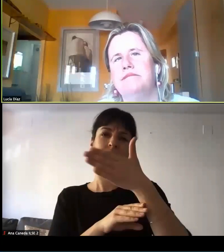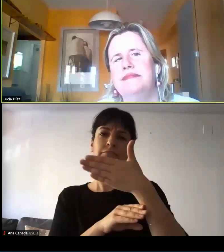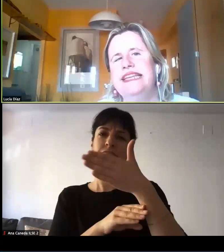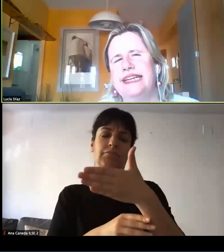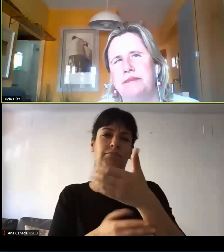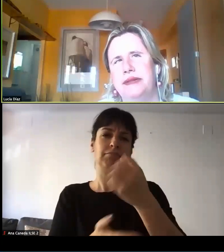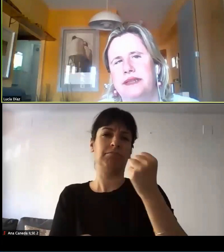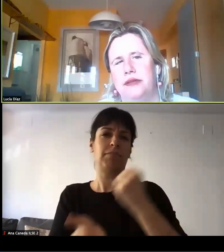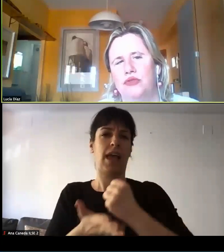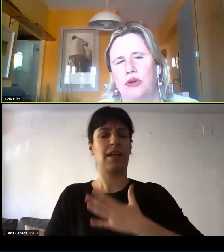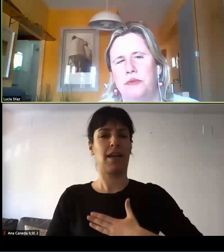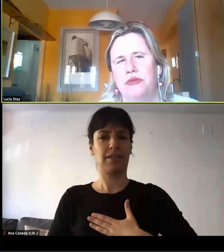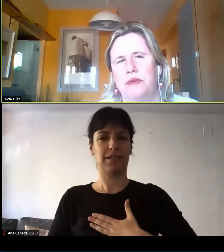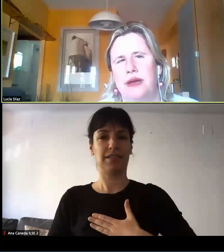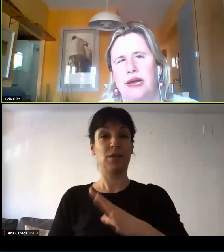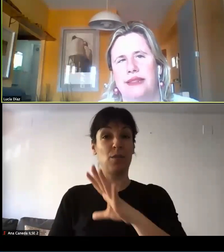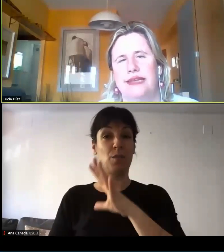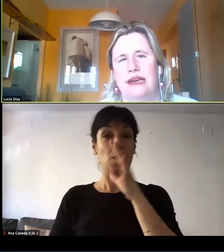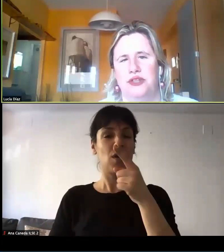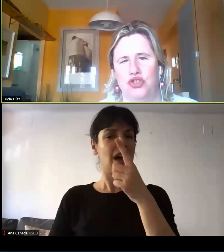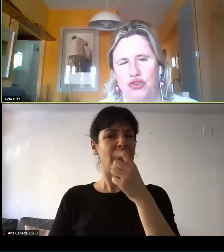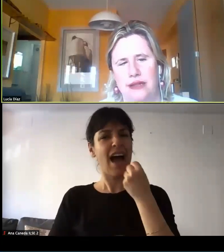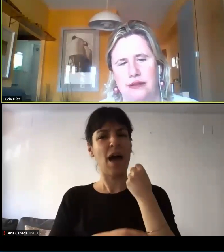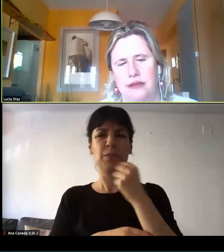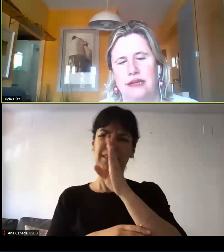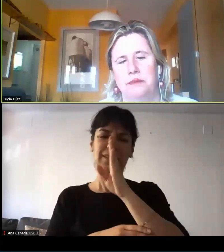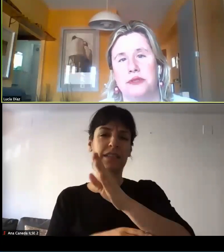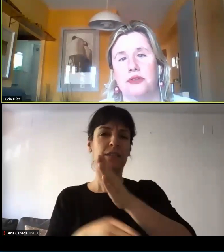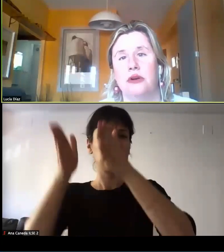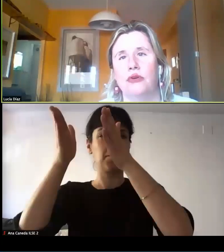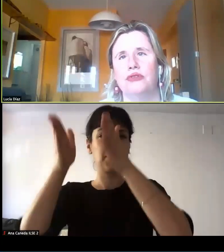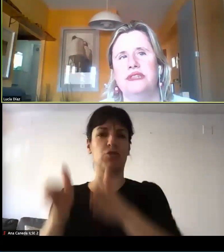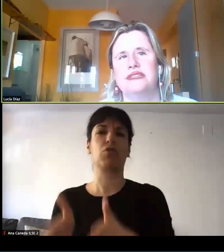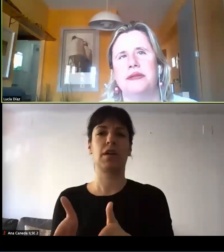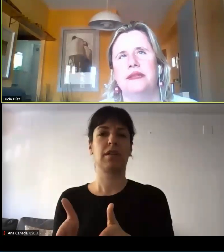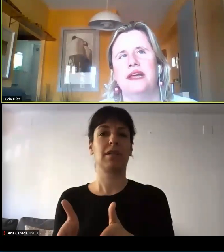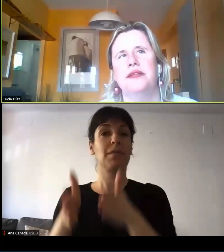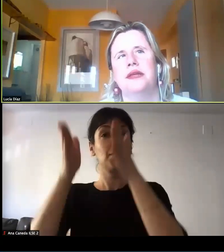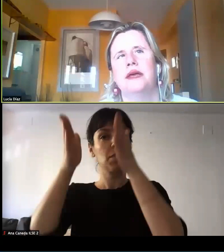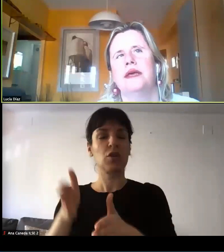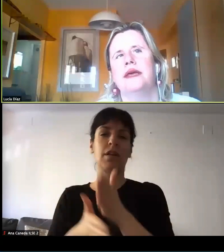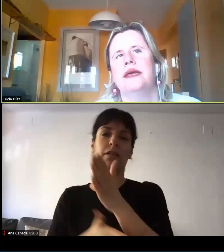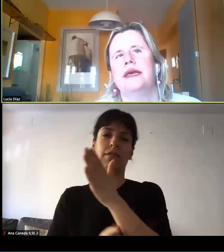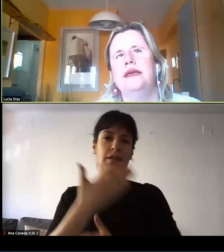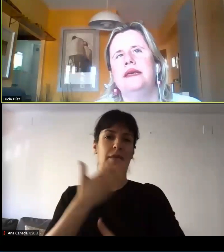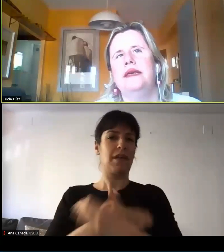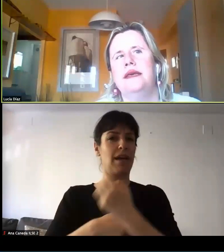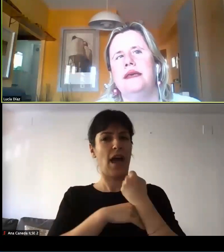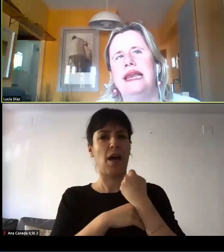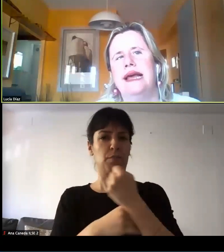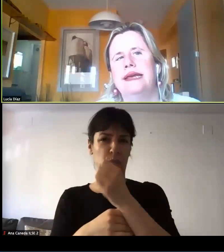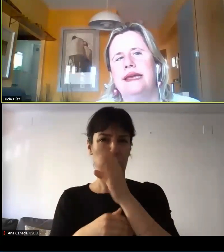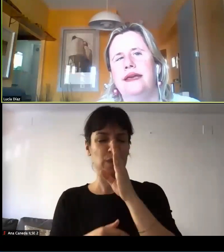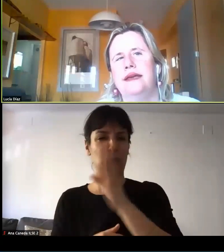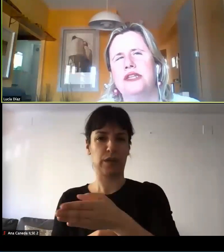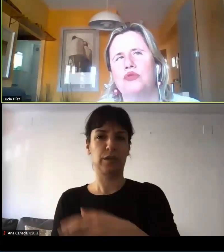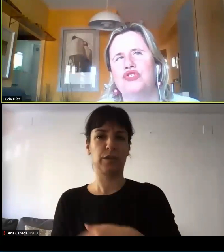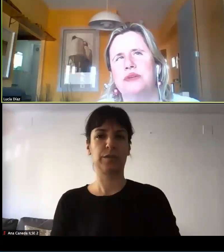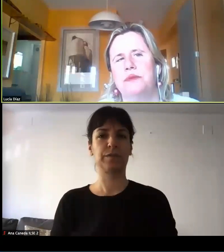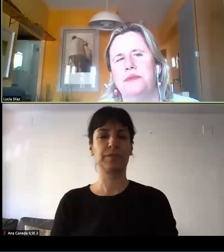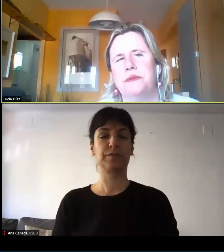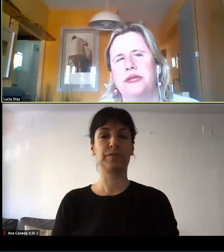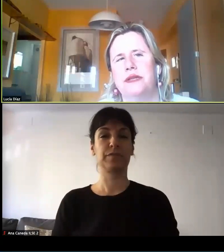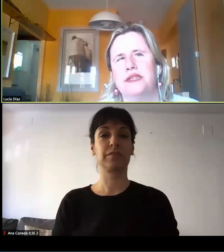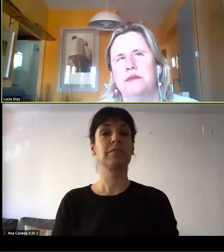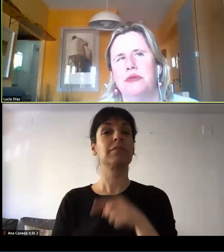donde directamente nuestro apoyo va hacia la persona con discapacidad, y en la que